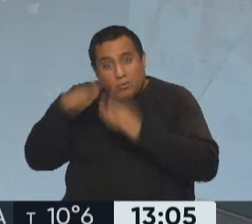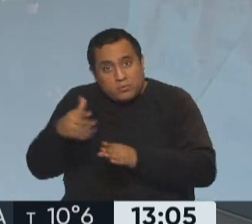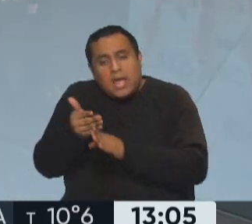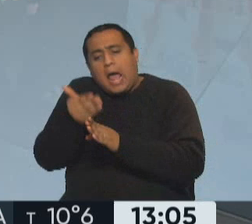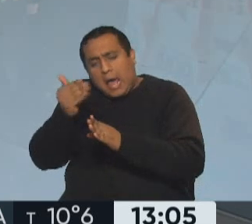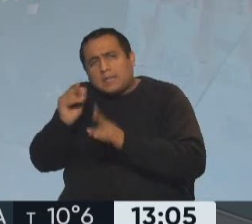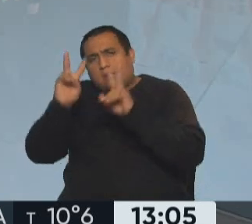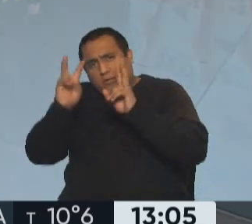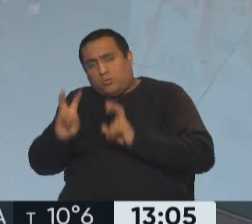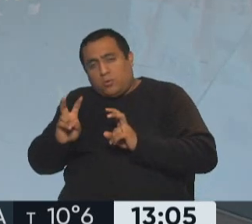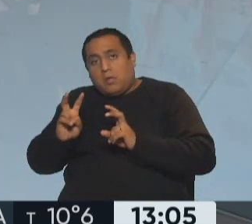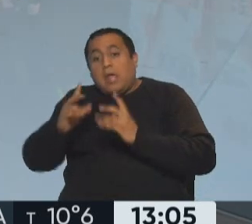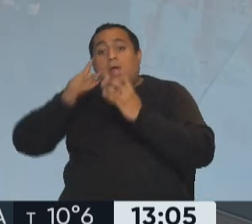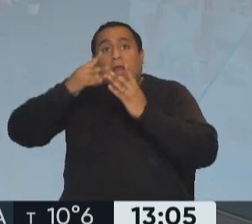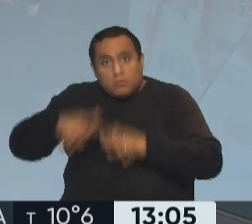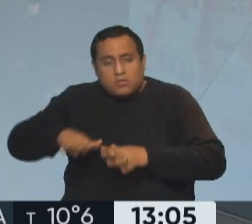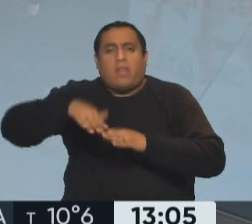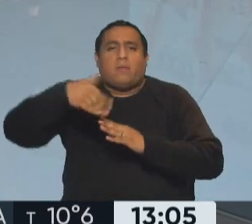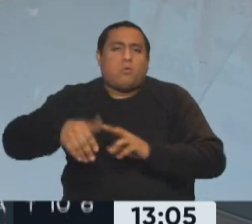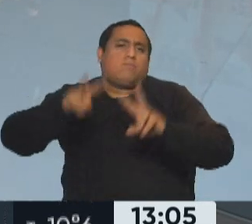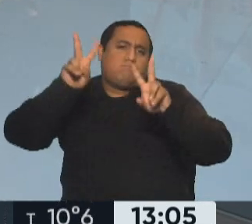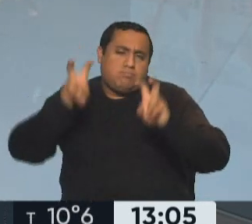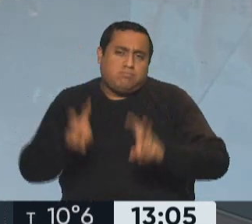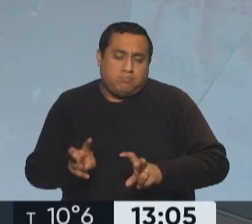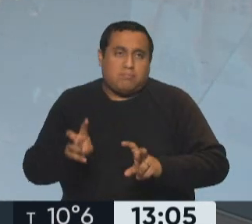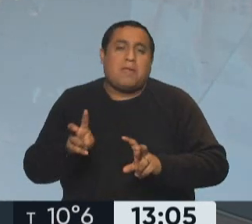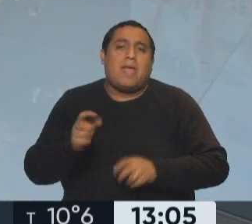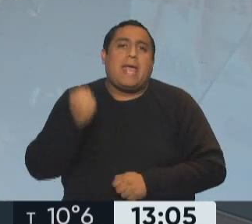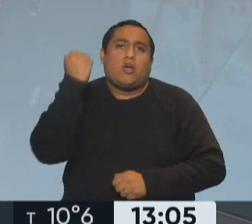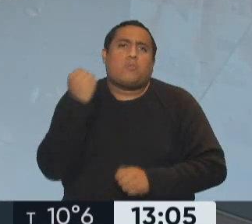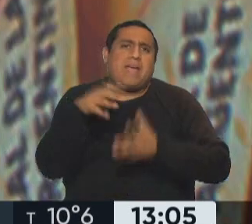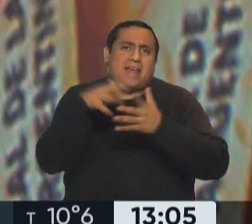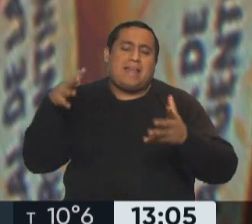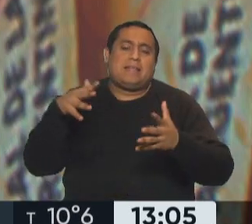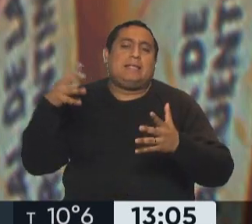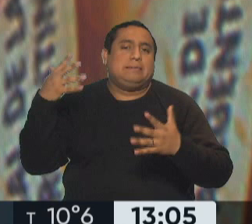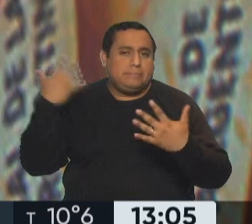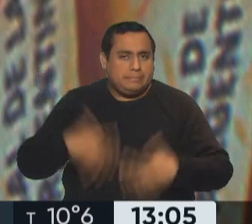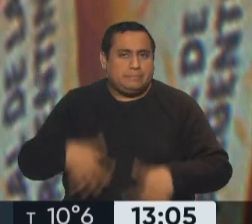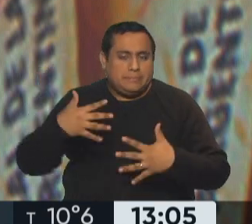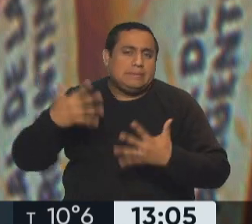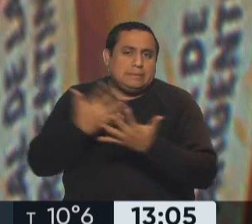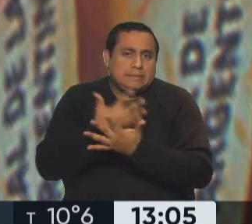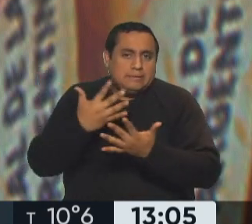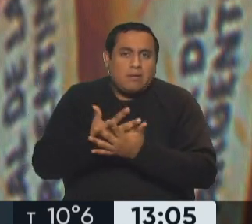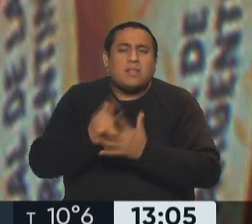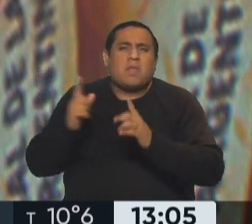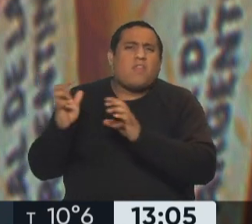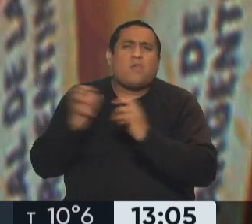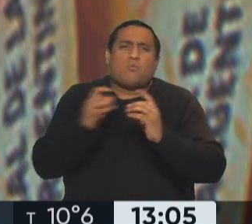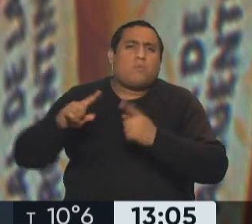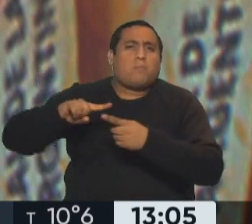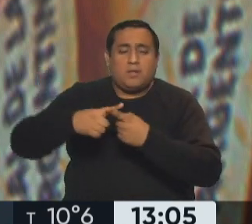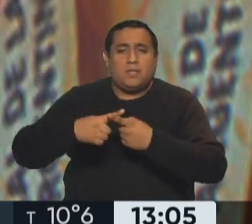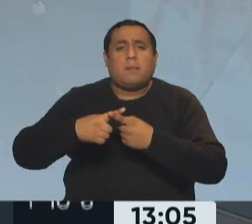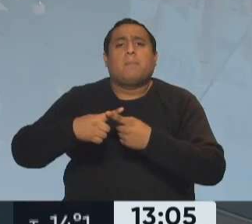renuncia eso se aceleró. Hay un costo ahí que la macroeconomía pagó, y hay que decirlo, no solo la discusión política que todos hemos visto el fin de semana, sino también un